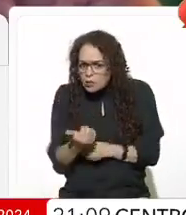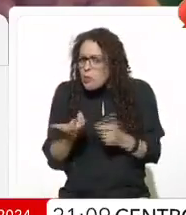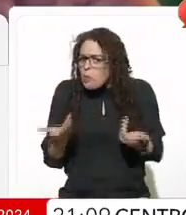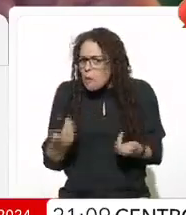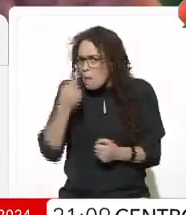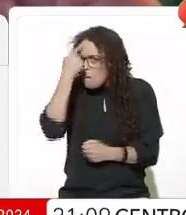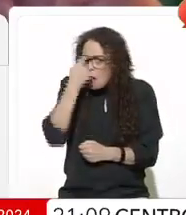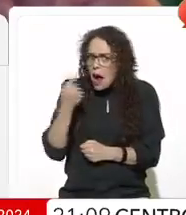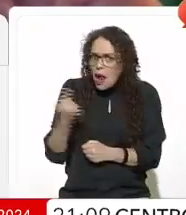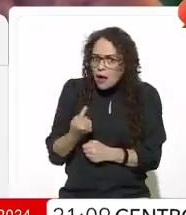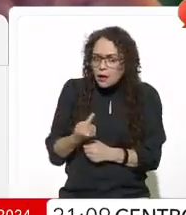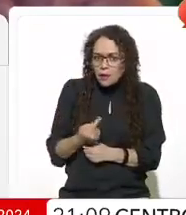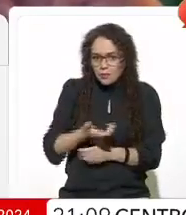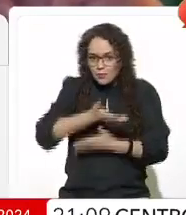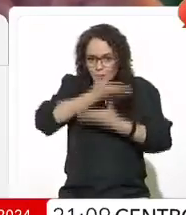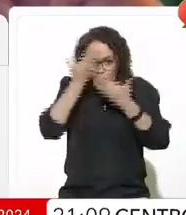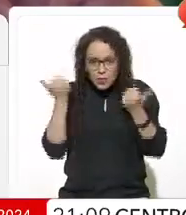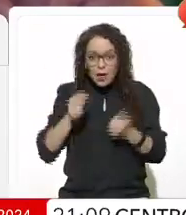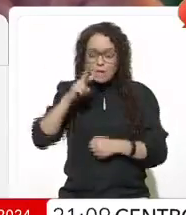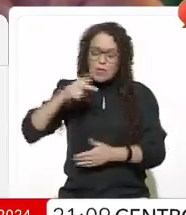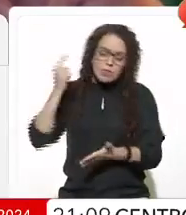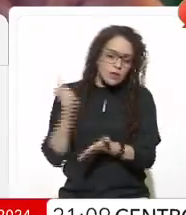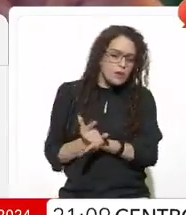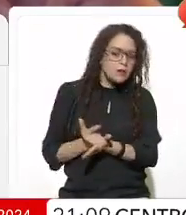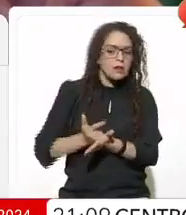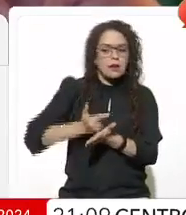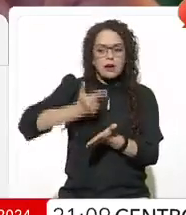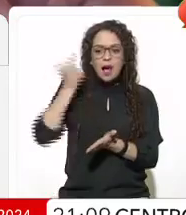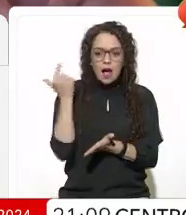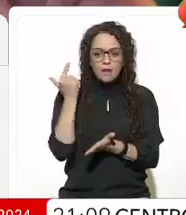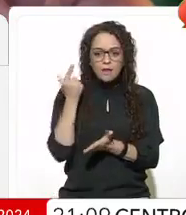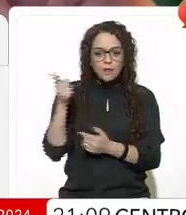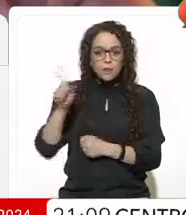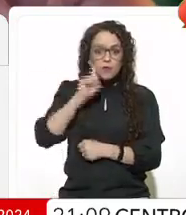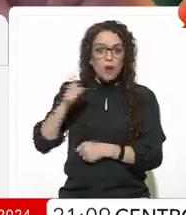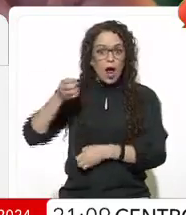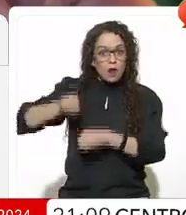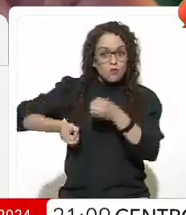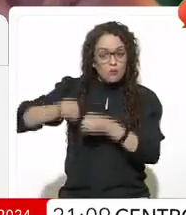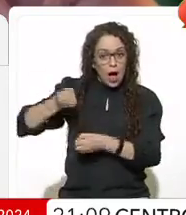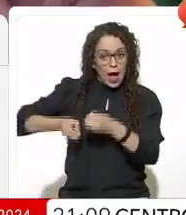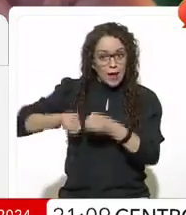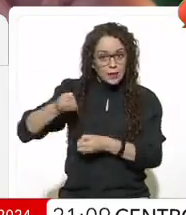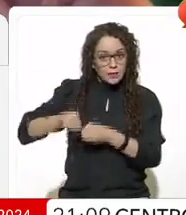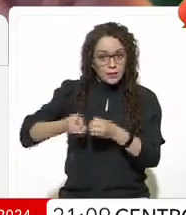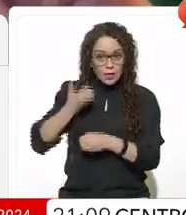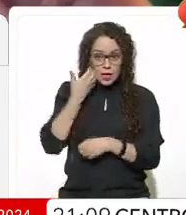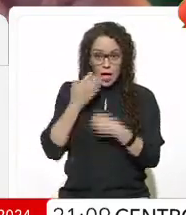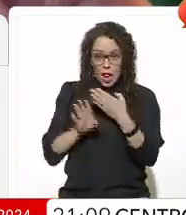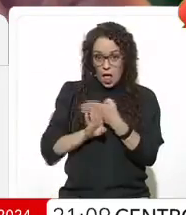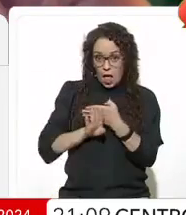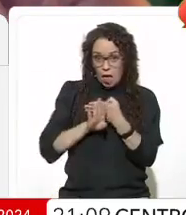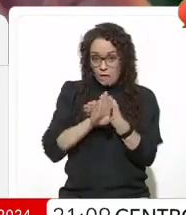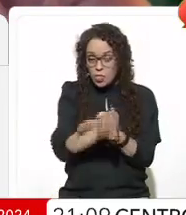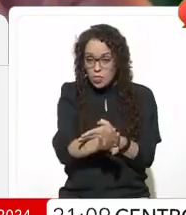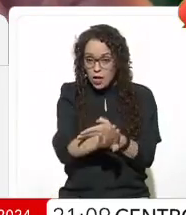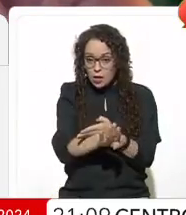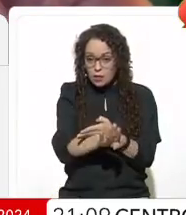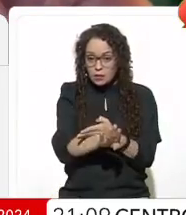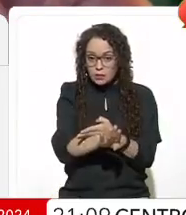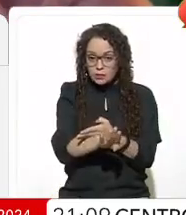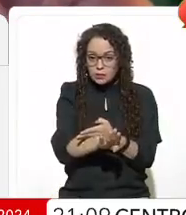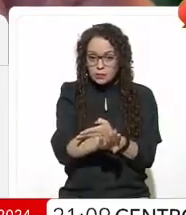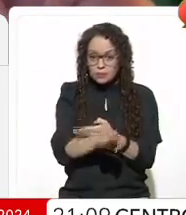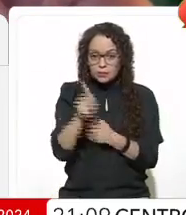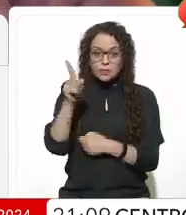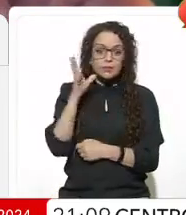objetivo. Es gravísimo, se suma al intento de la juez por impedir que negociara, que legislara